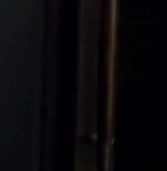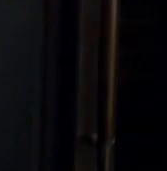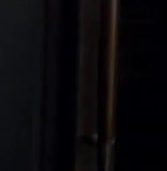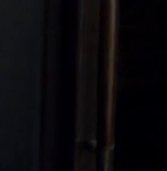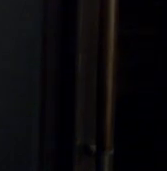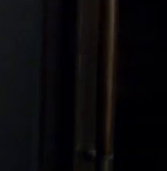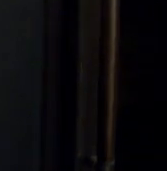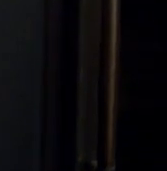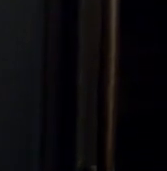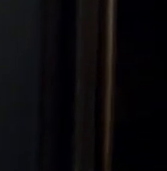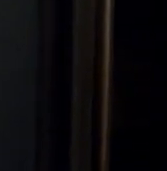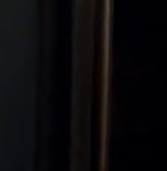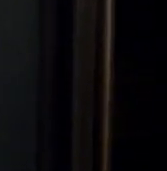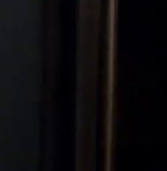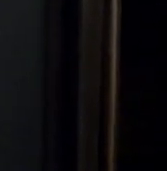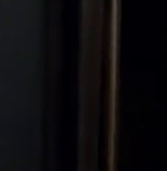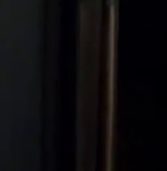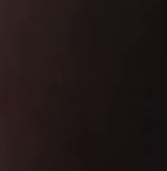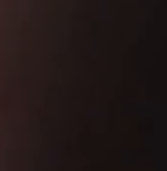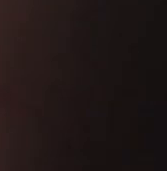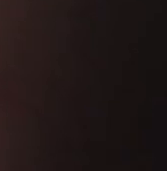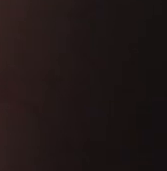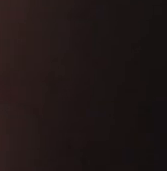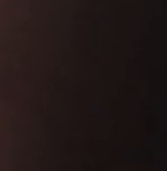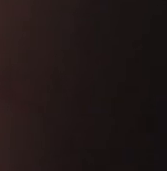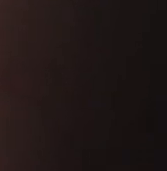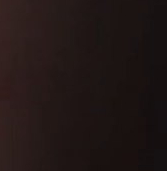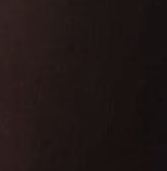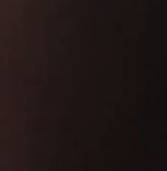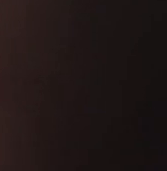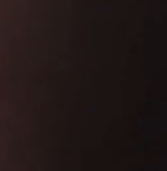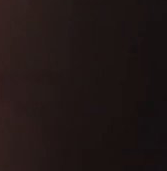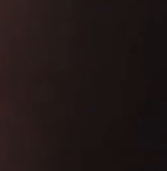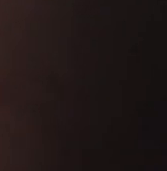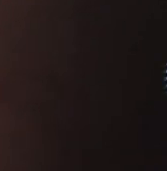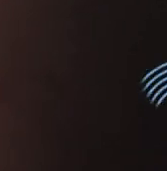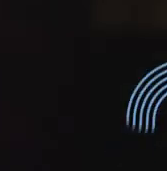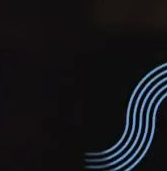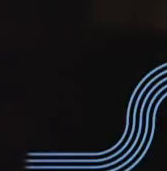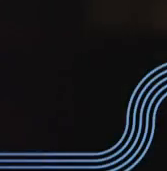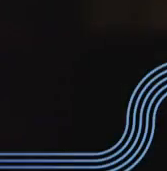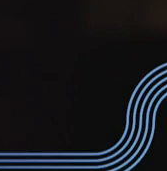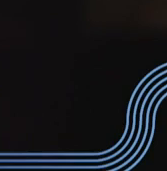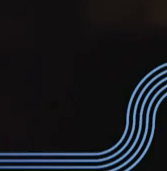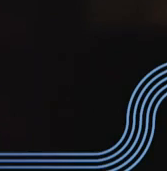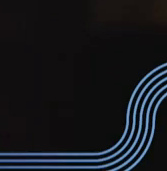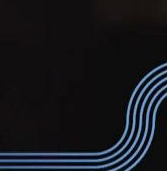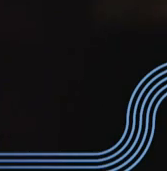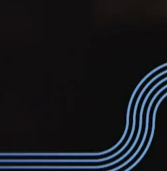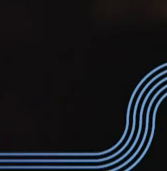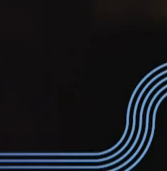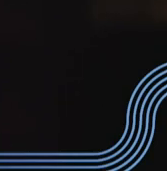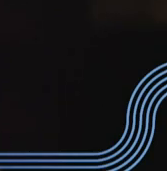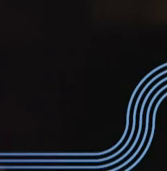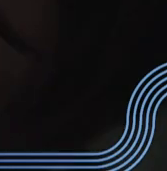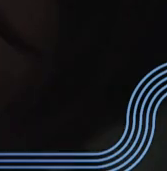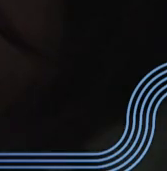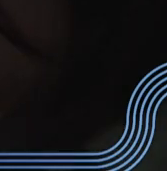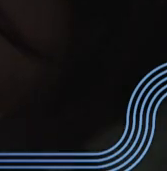estudios Churubusco presenta restos de viento dirección Jimena Montemayor en cinema 22